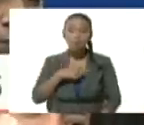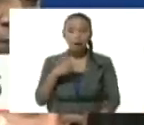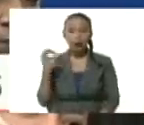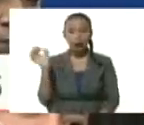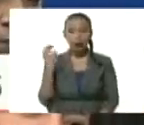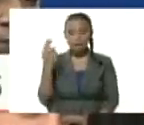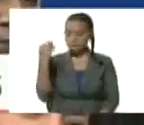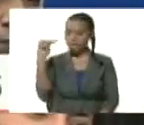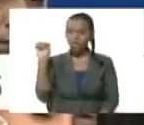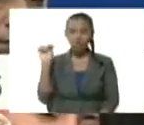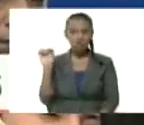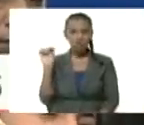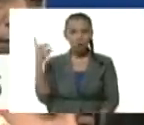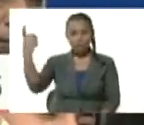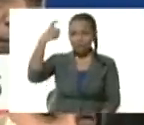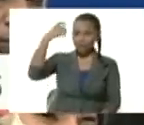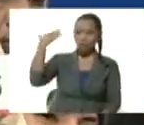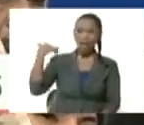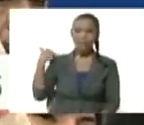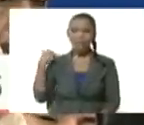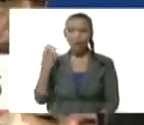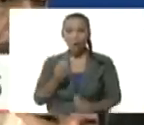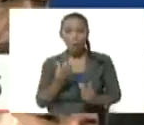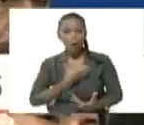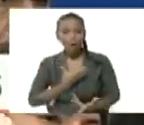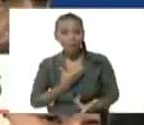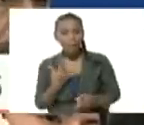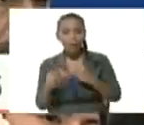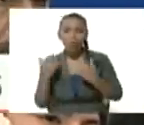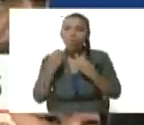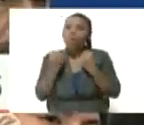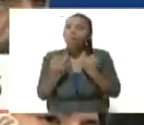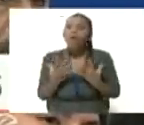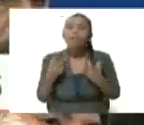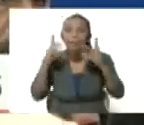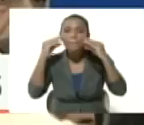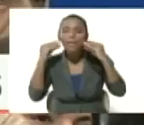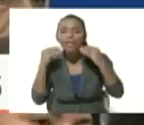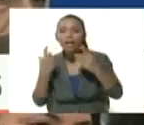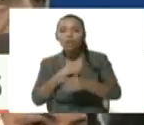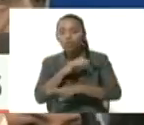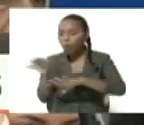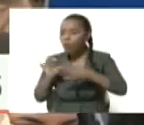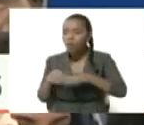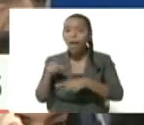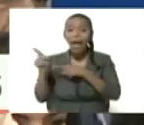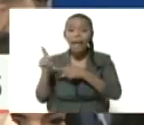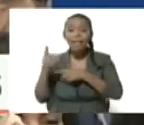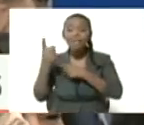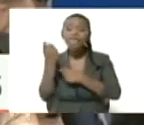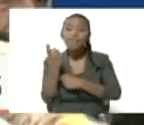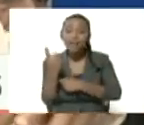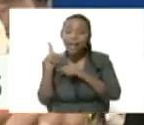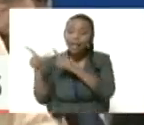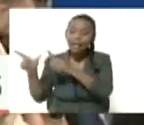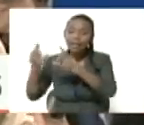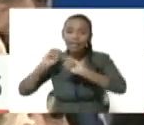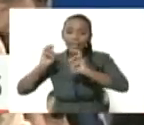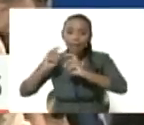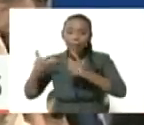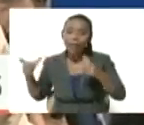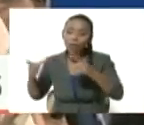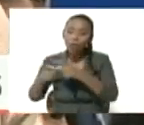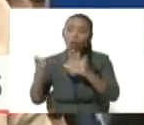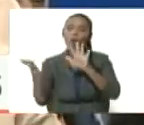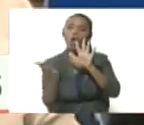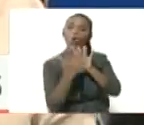alcalde, pero cuántas experiencias positivas se han sistematizado en todos nuestros municipios y que hacía falta este espacio que nos permite